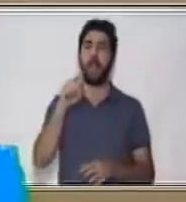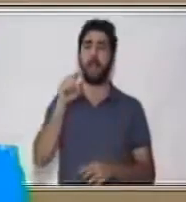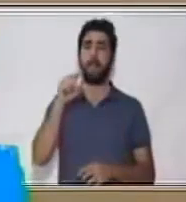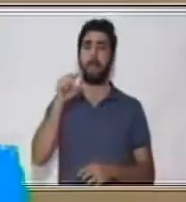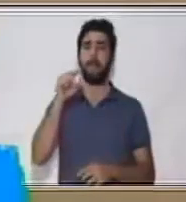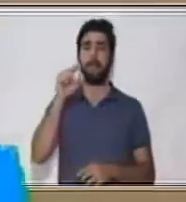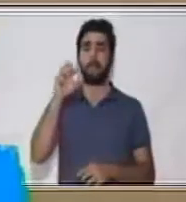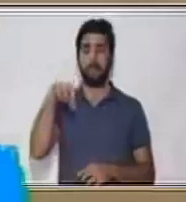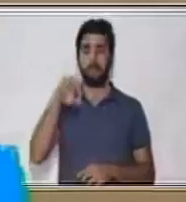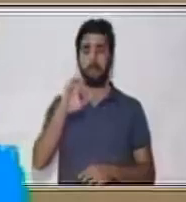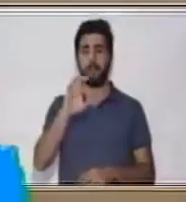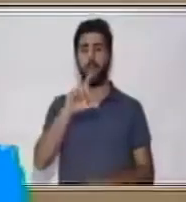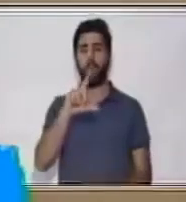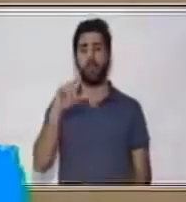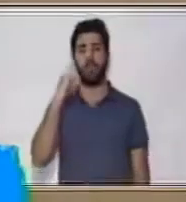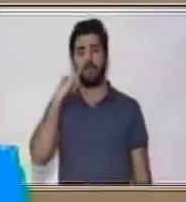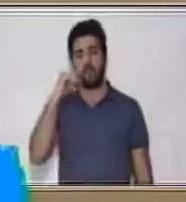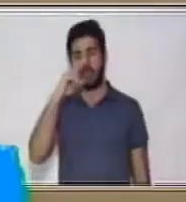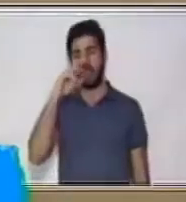pollito.